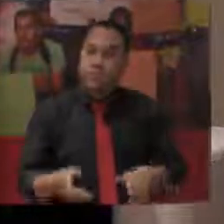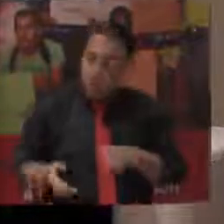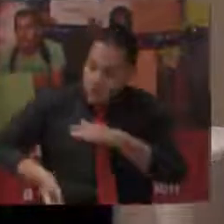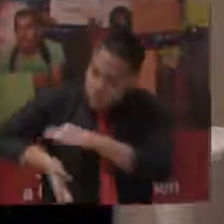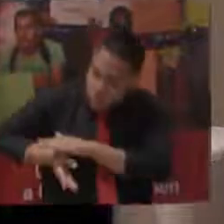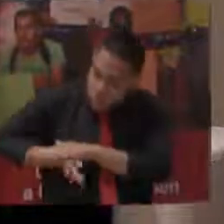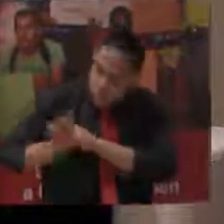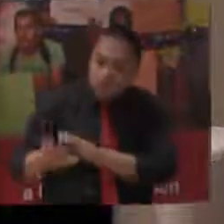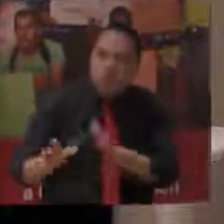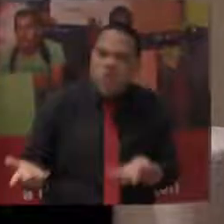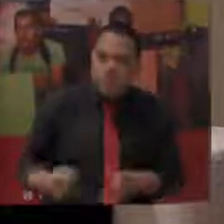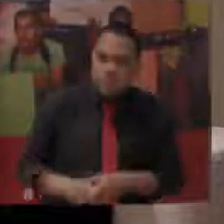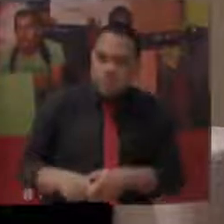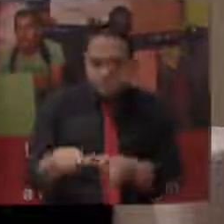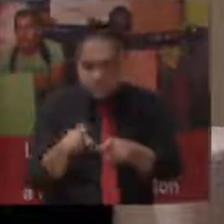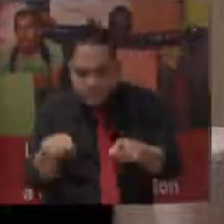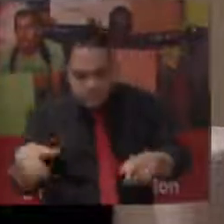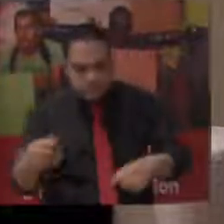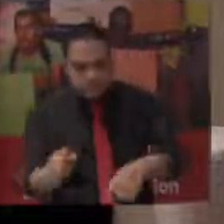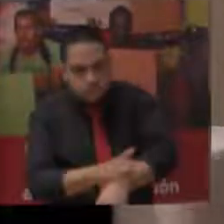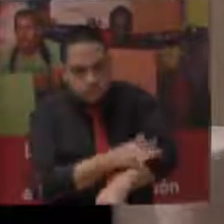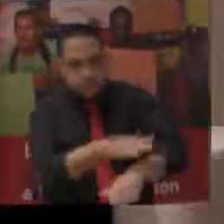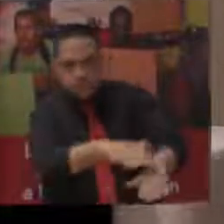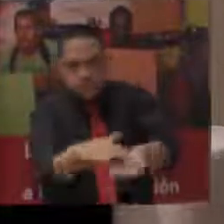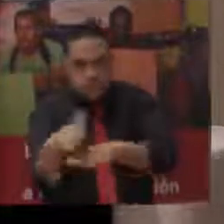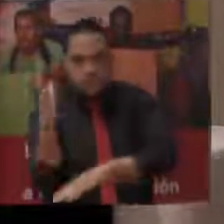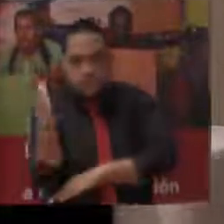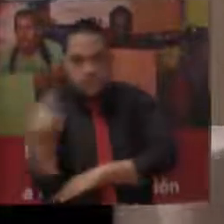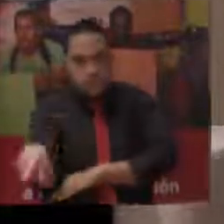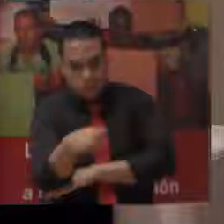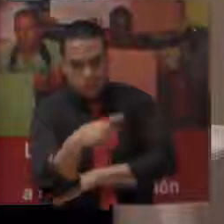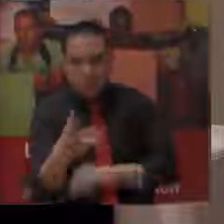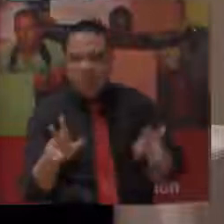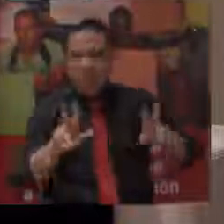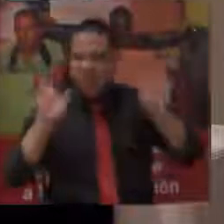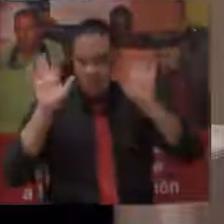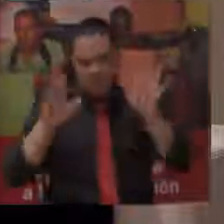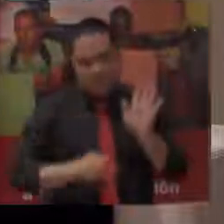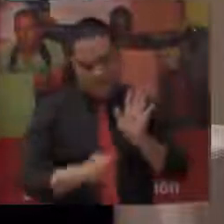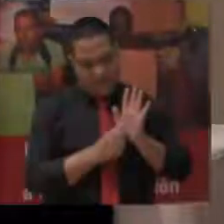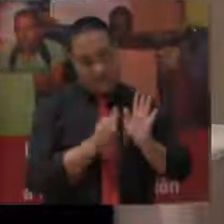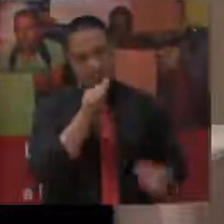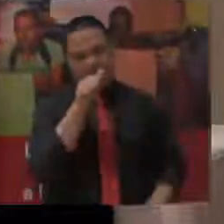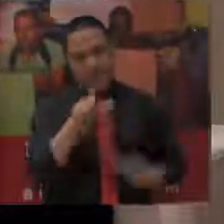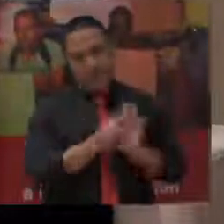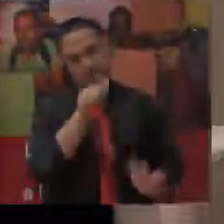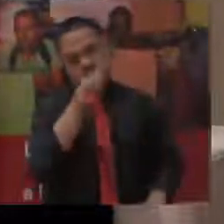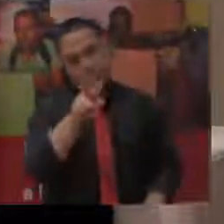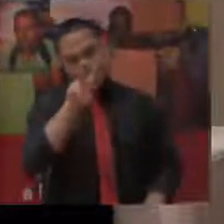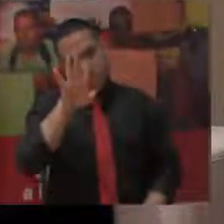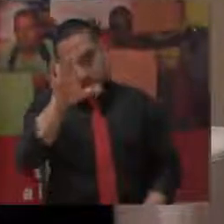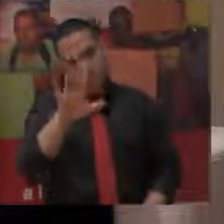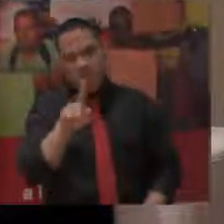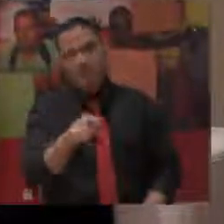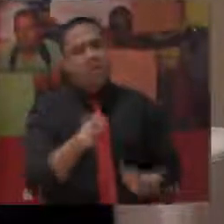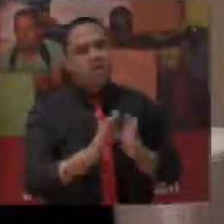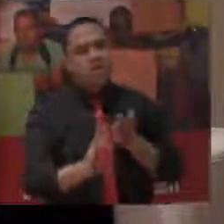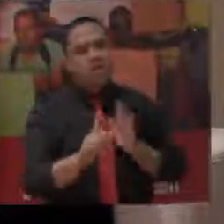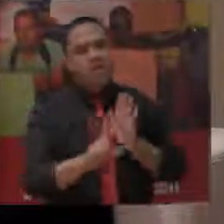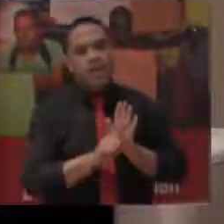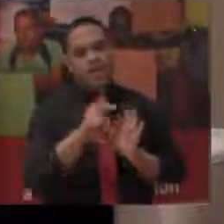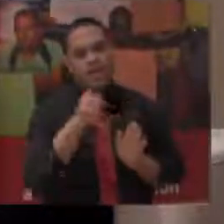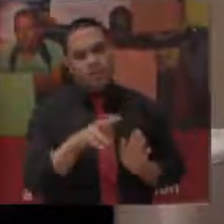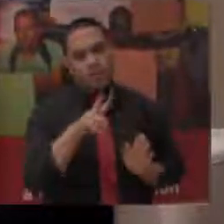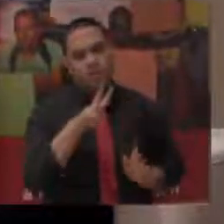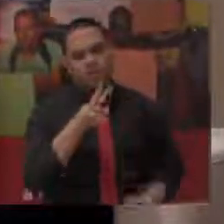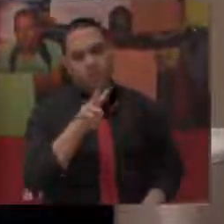de sensibilización y articulación a nivel regional en materia de la 1424, sobre todo a